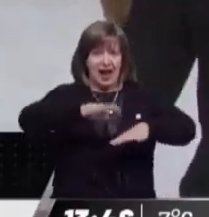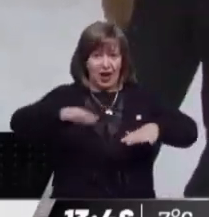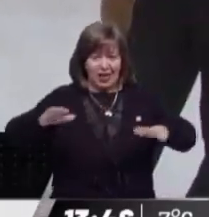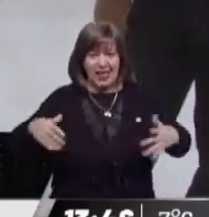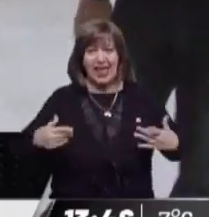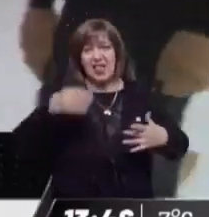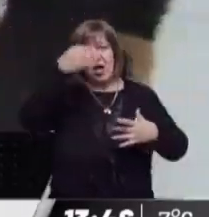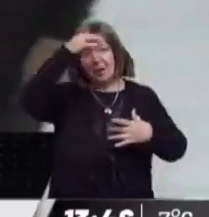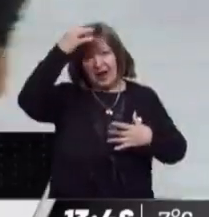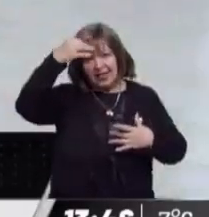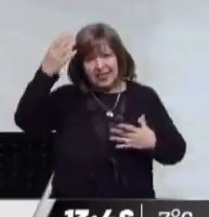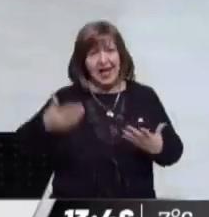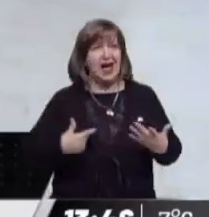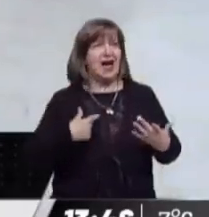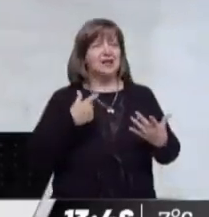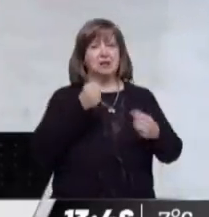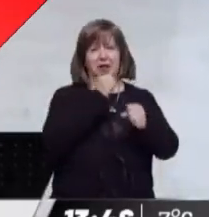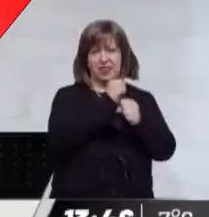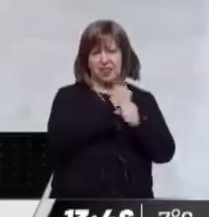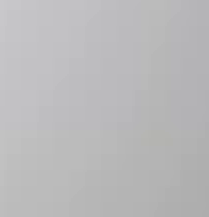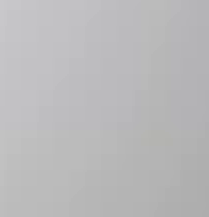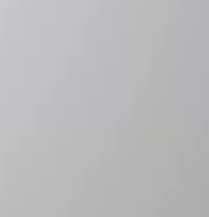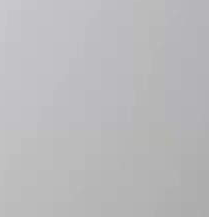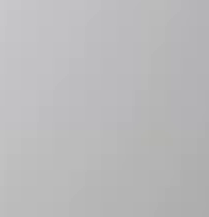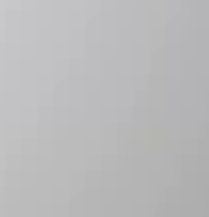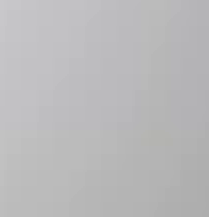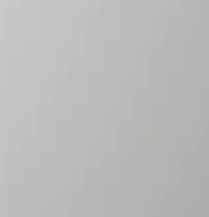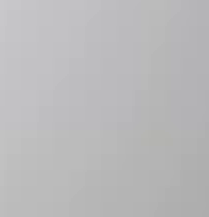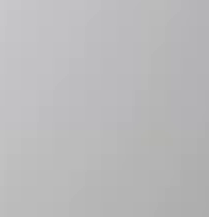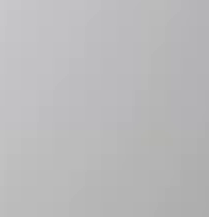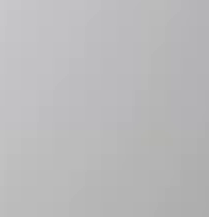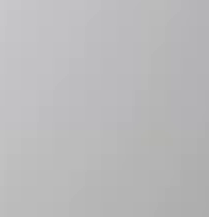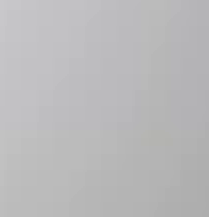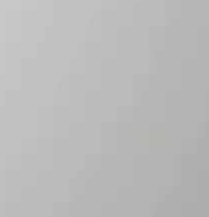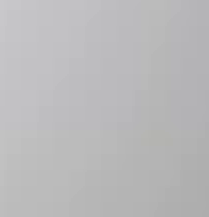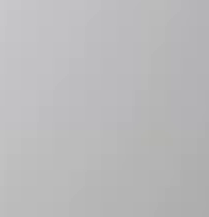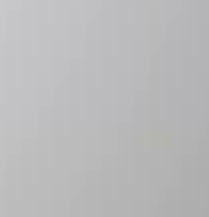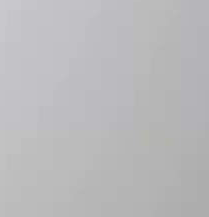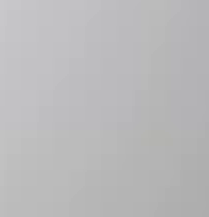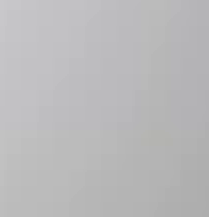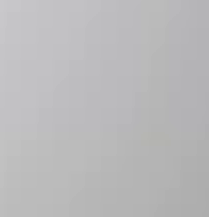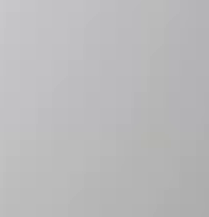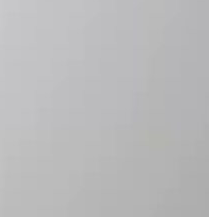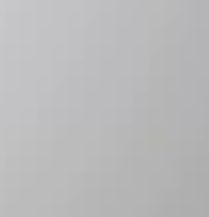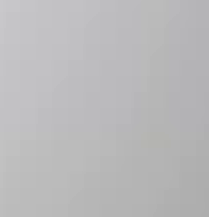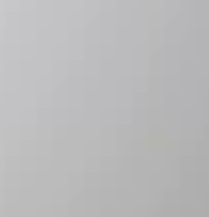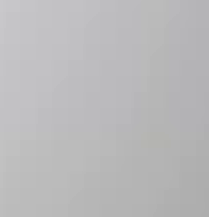artístico de la provincia, generar trabajo y en coordinación con los 18 municipios.